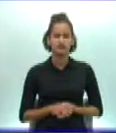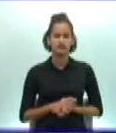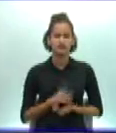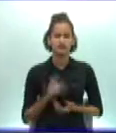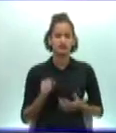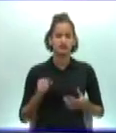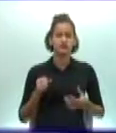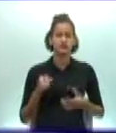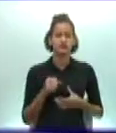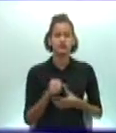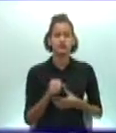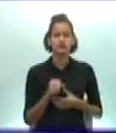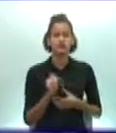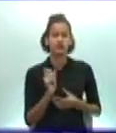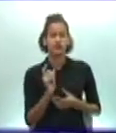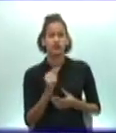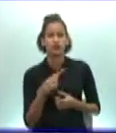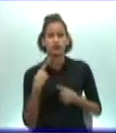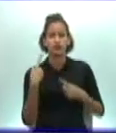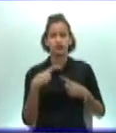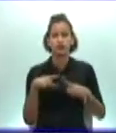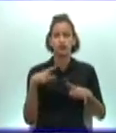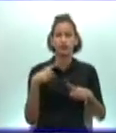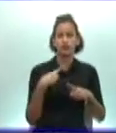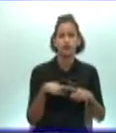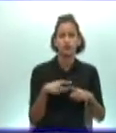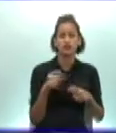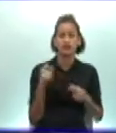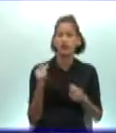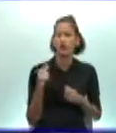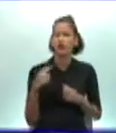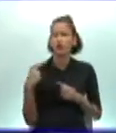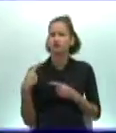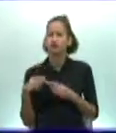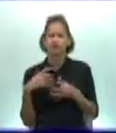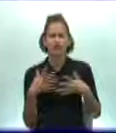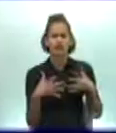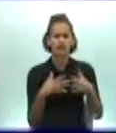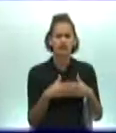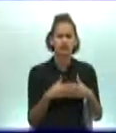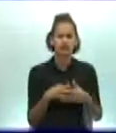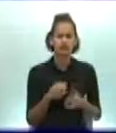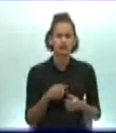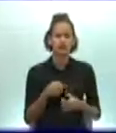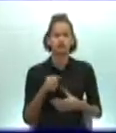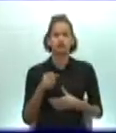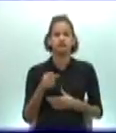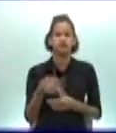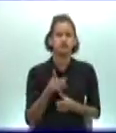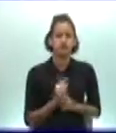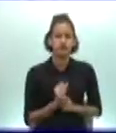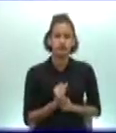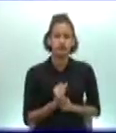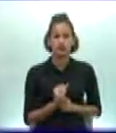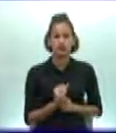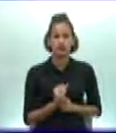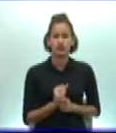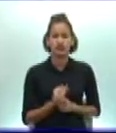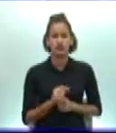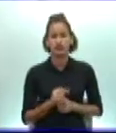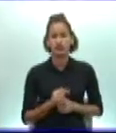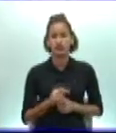camión de chocolate contra el banco disparó y un cañón de azúcar, azúcar anda y anda